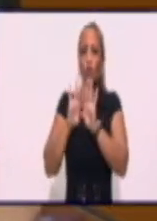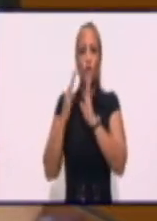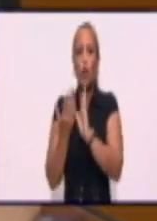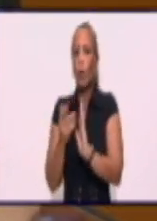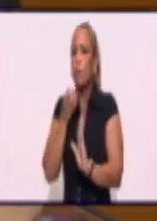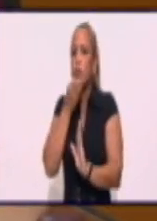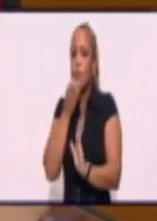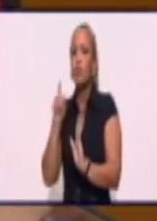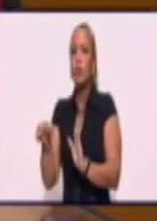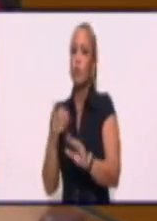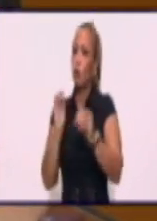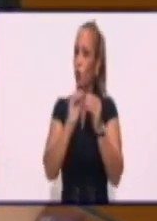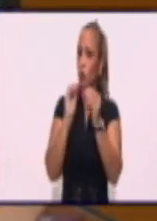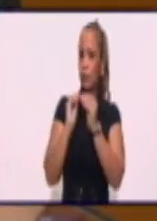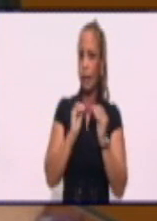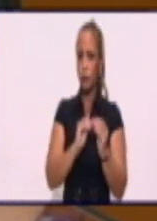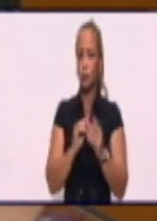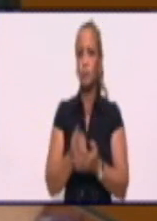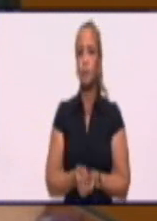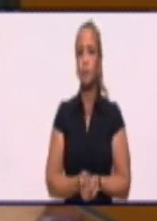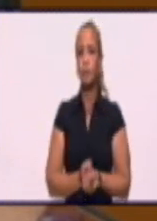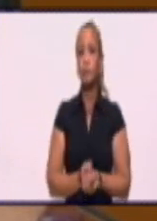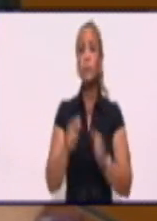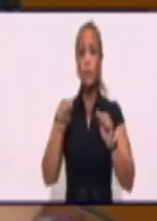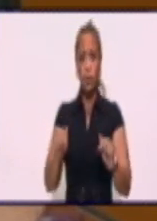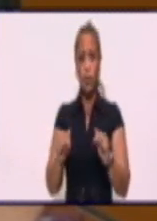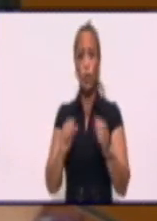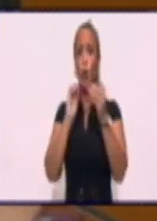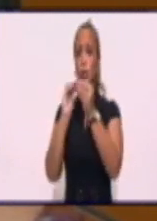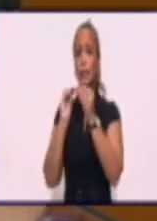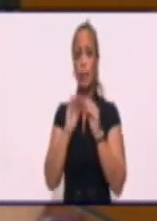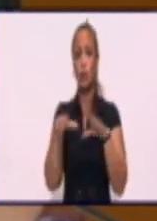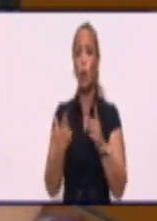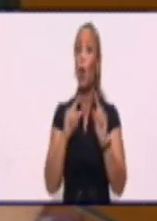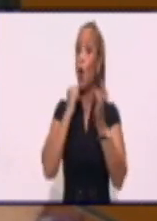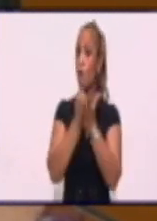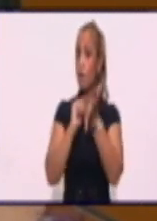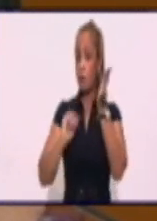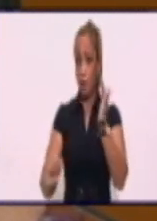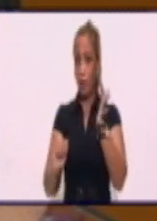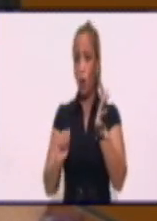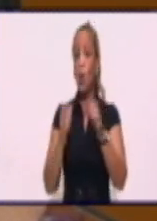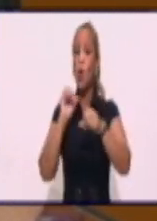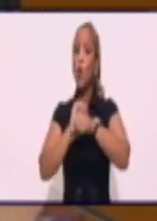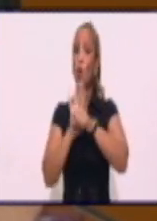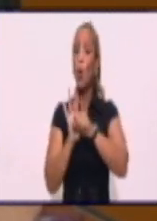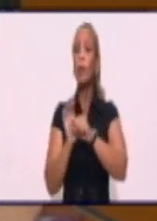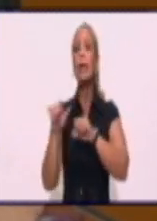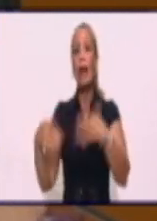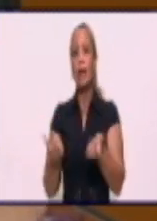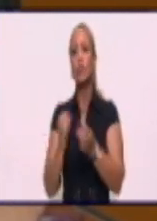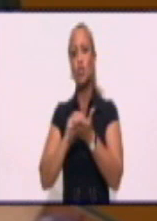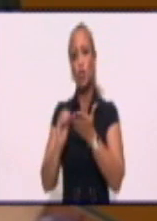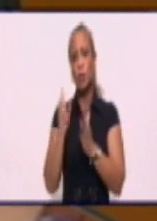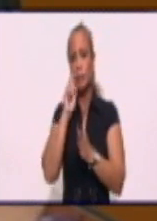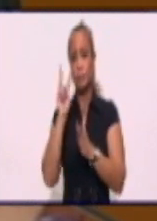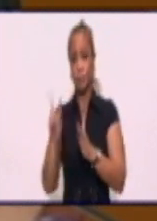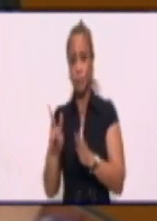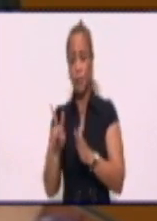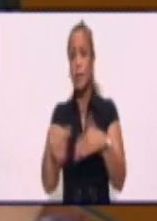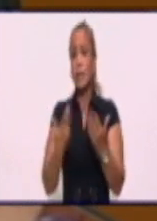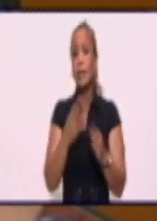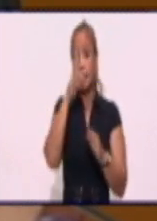Y hoy los contactos del caso confirmado de la COVID se están atendiendo en ingreso domiciliario, o sea que se atienden